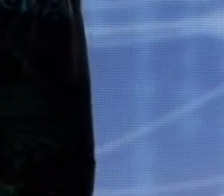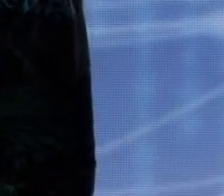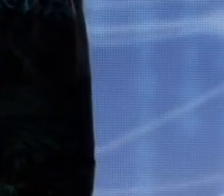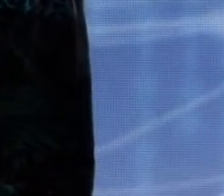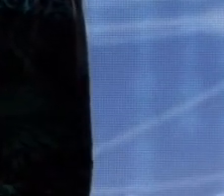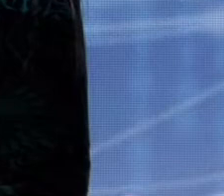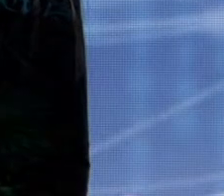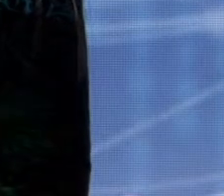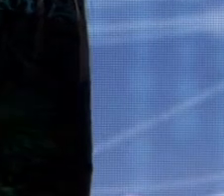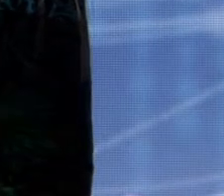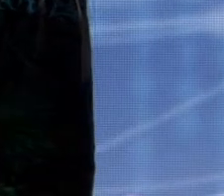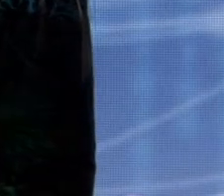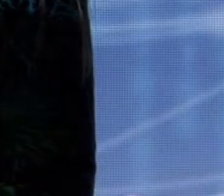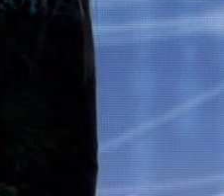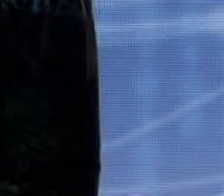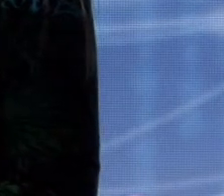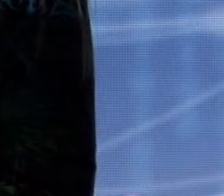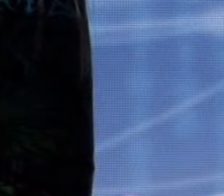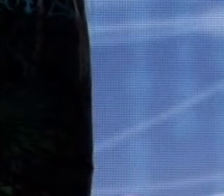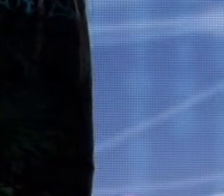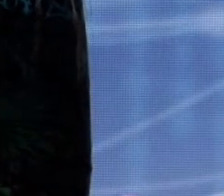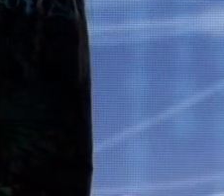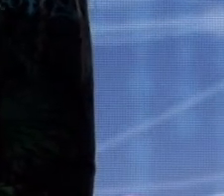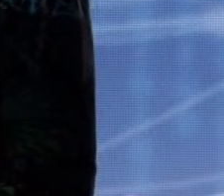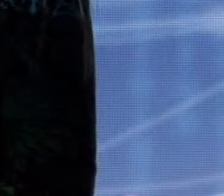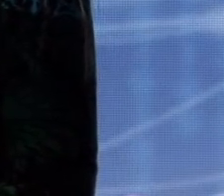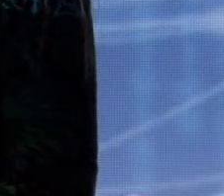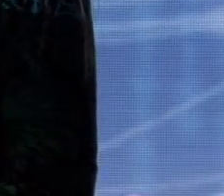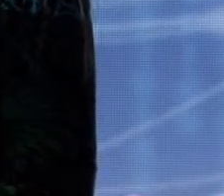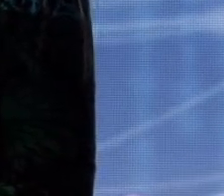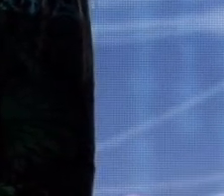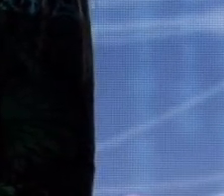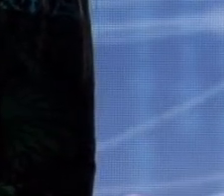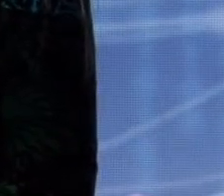Nuestros panelistas en la tarde de hoy: Javier Zárate,